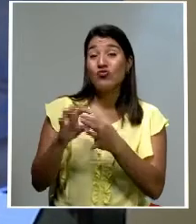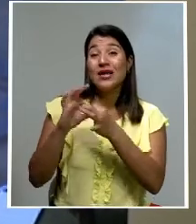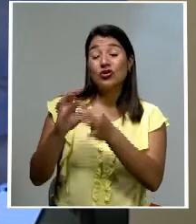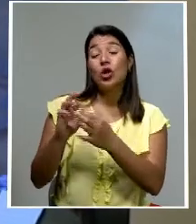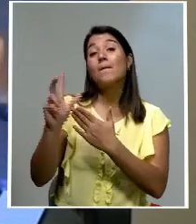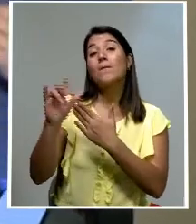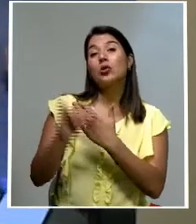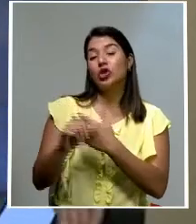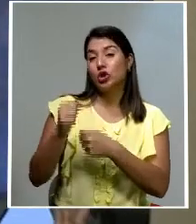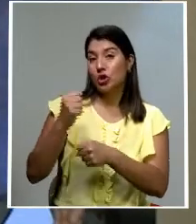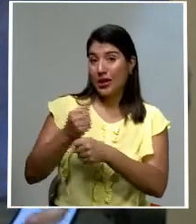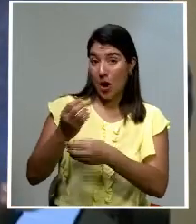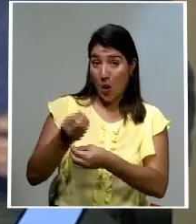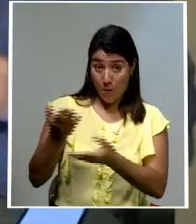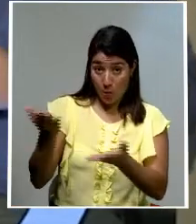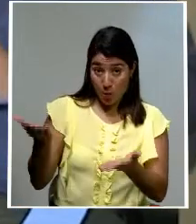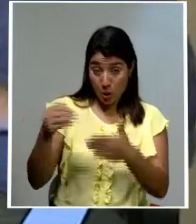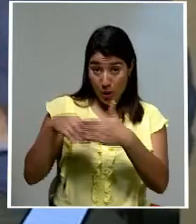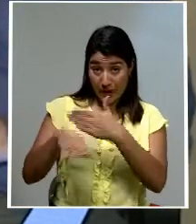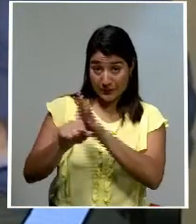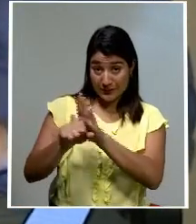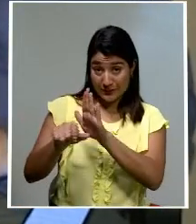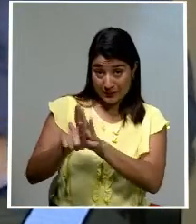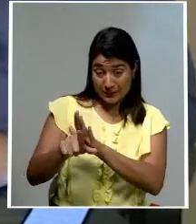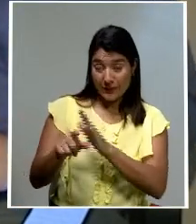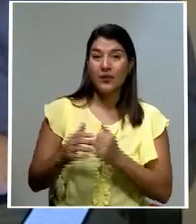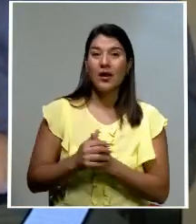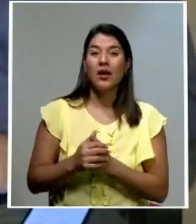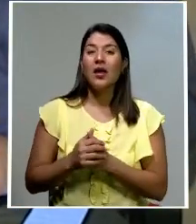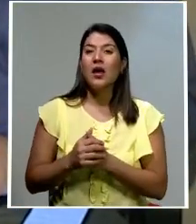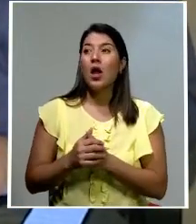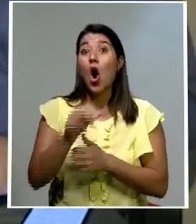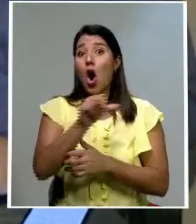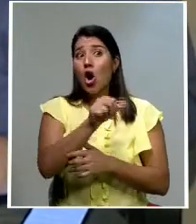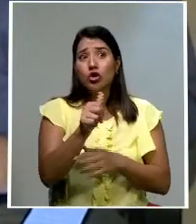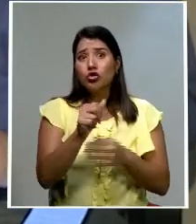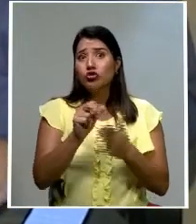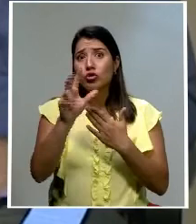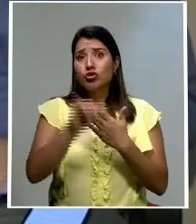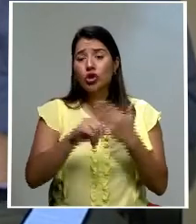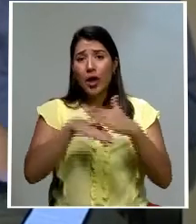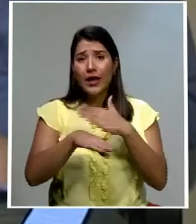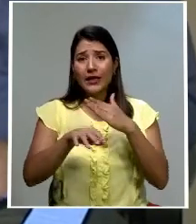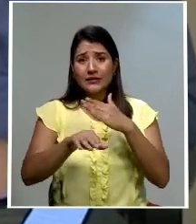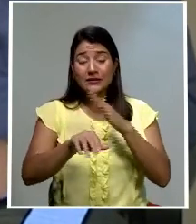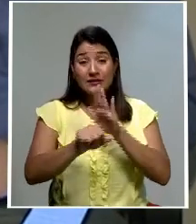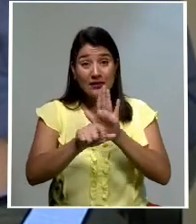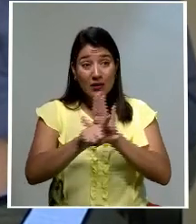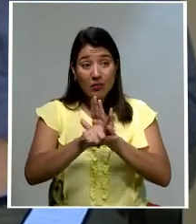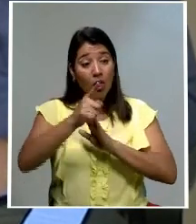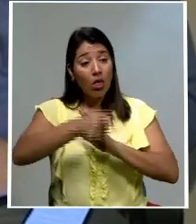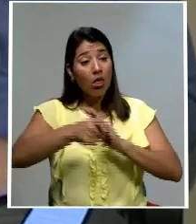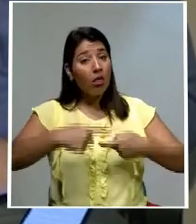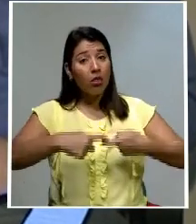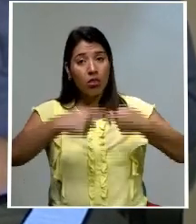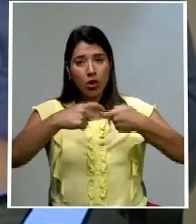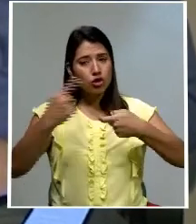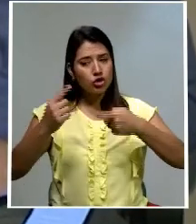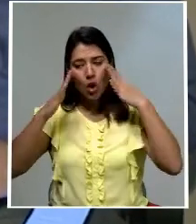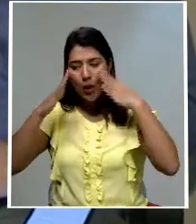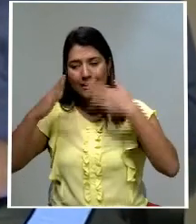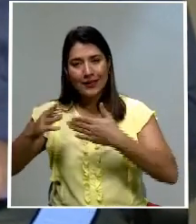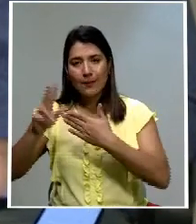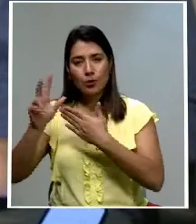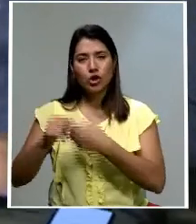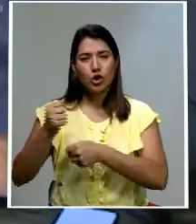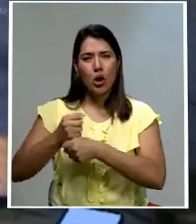empleo público. Se han retirado los demás, se ha centrado la agenda en esto y aún así ha sido difícil que siga avanzando. Don